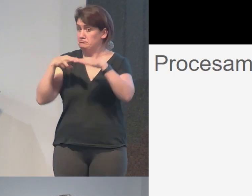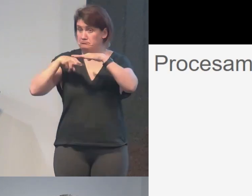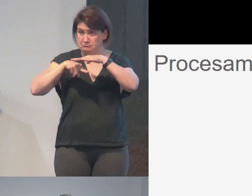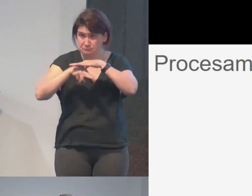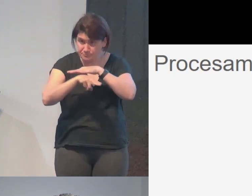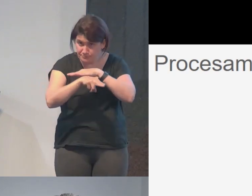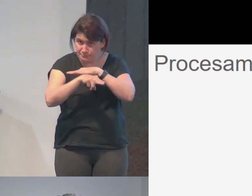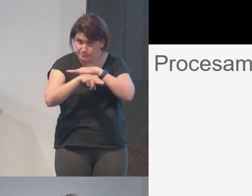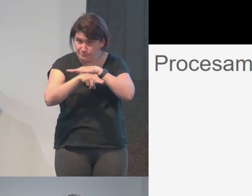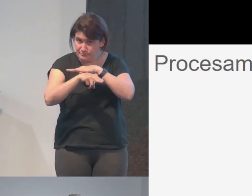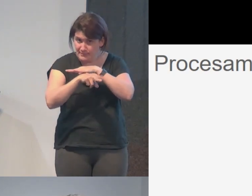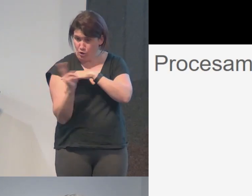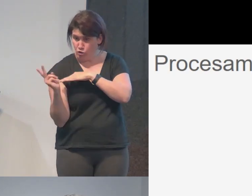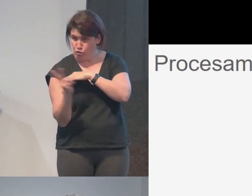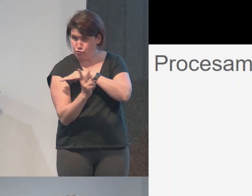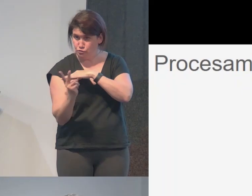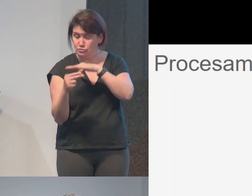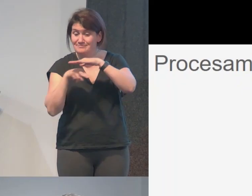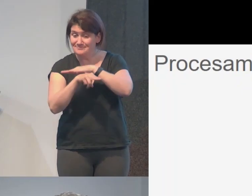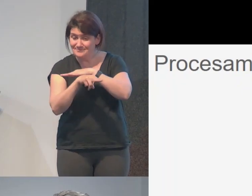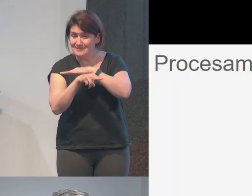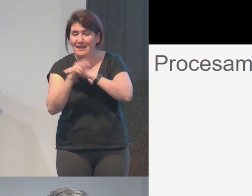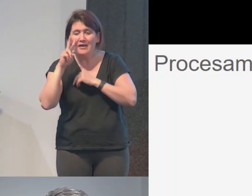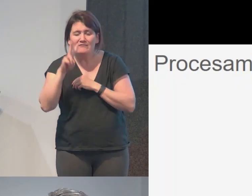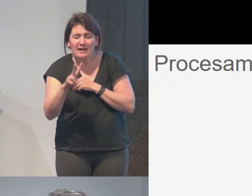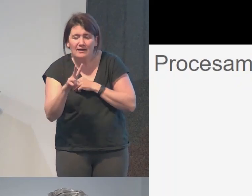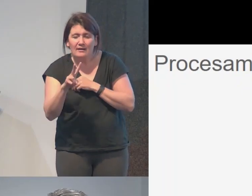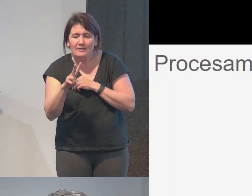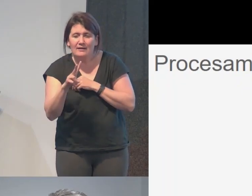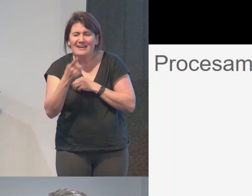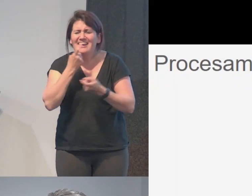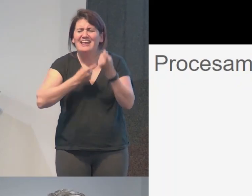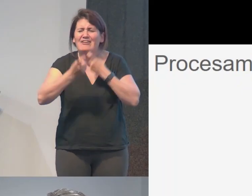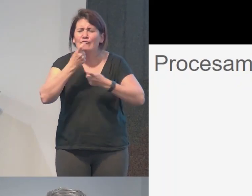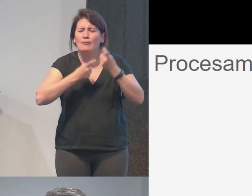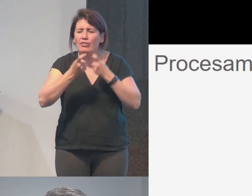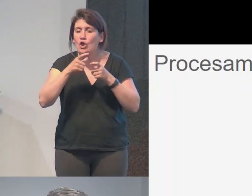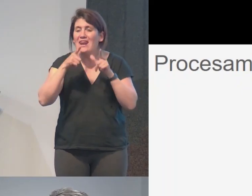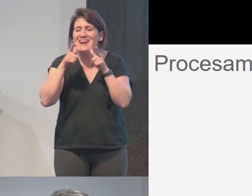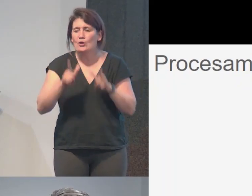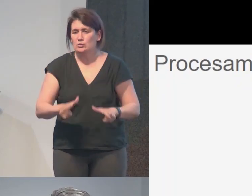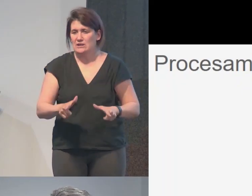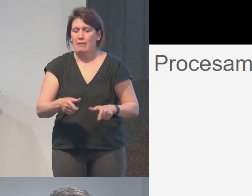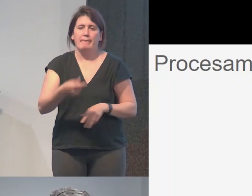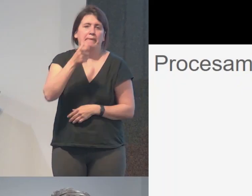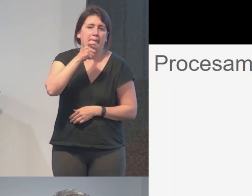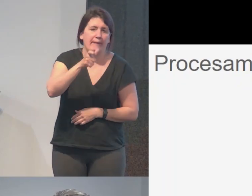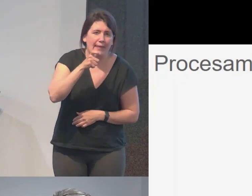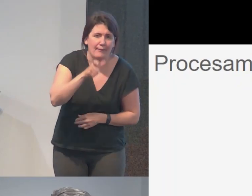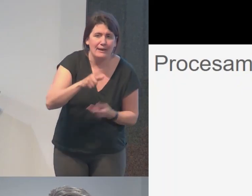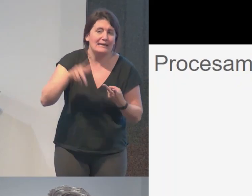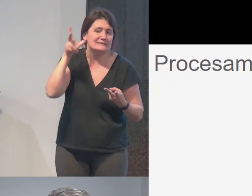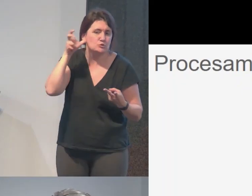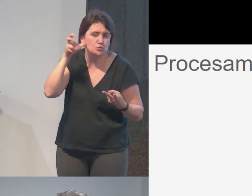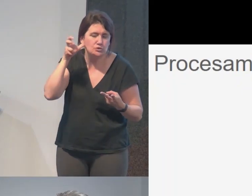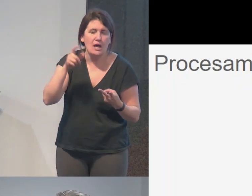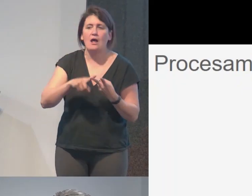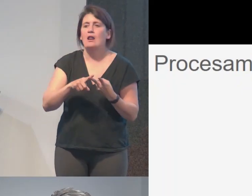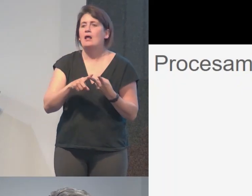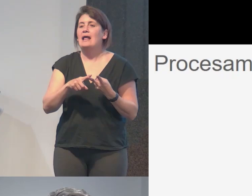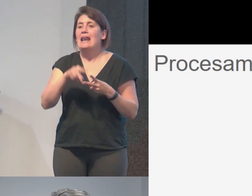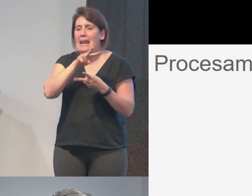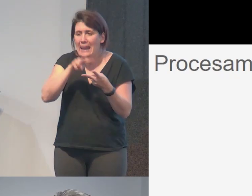escáner y en el escáner ven información lingüística, palabras, escuchan palabras,